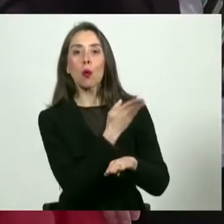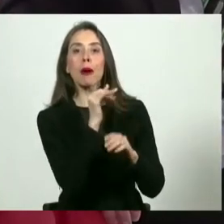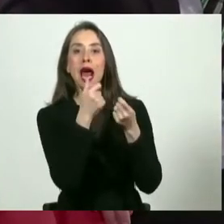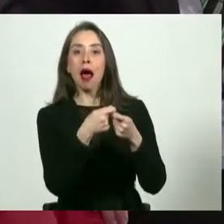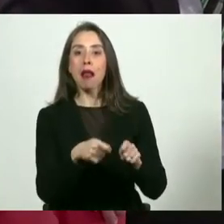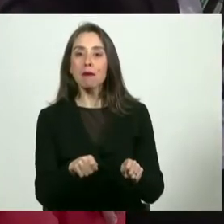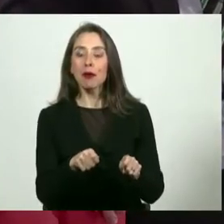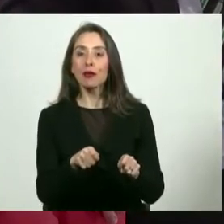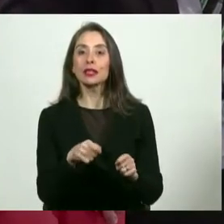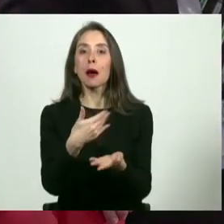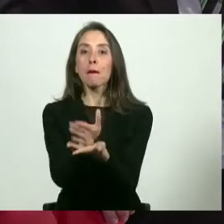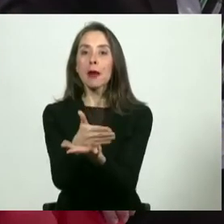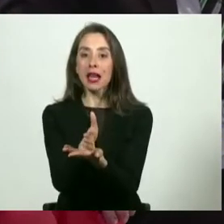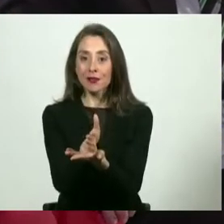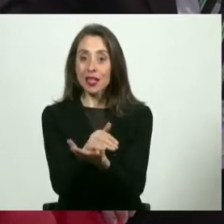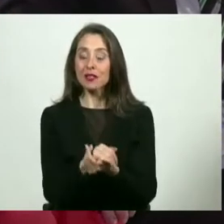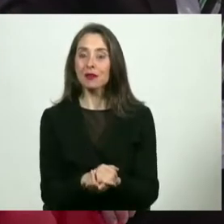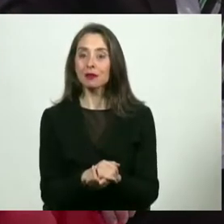y Planificación.